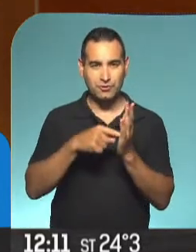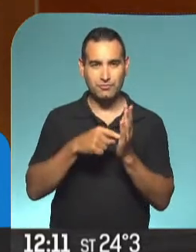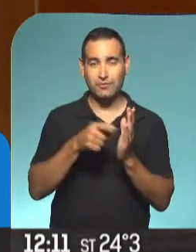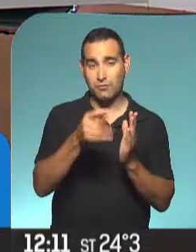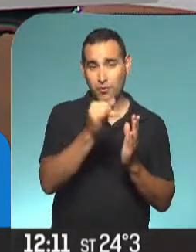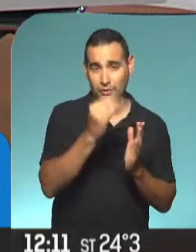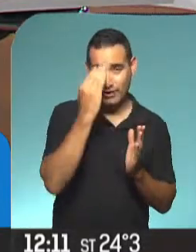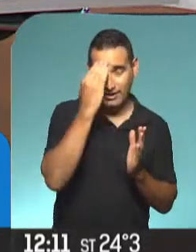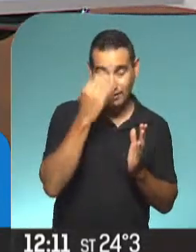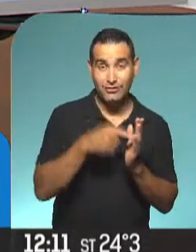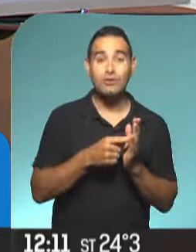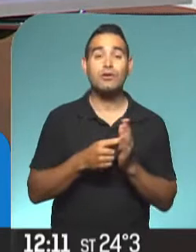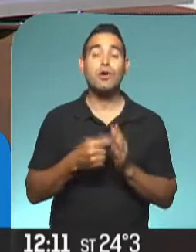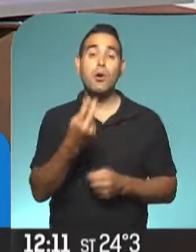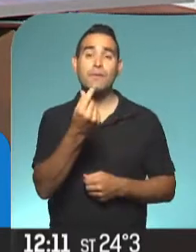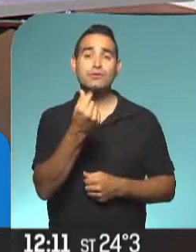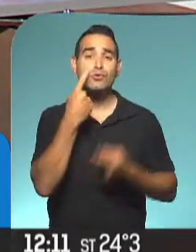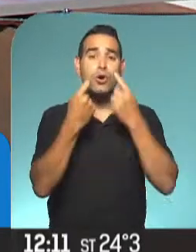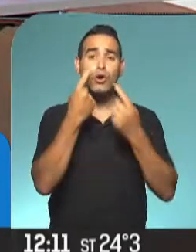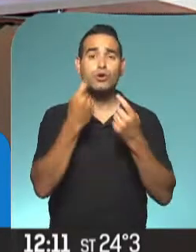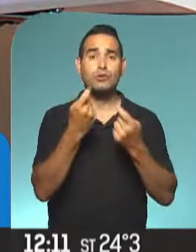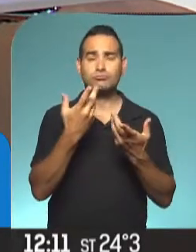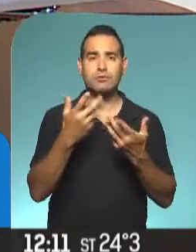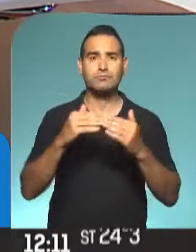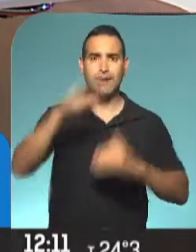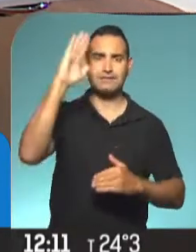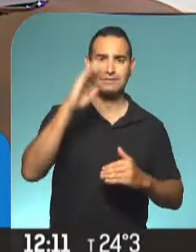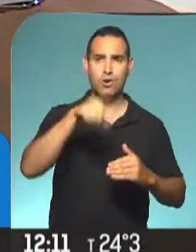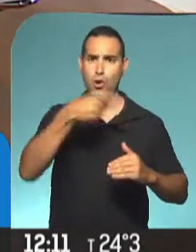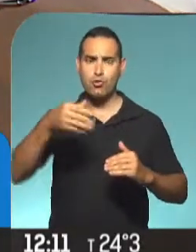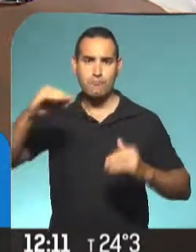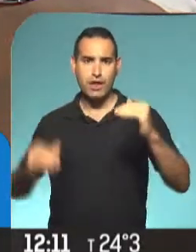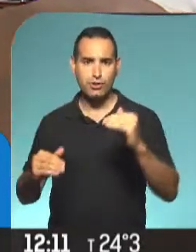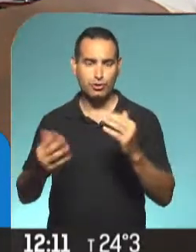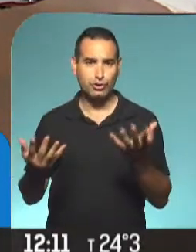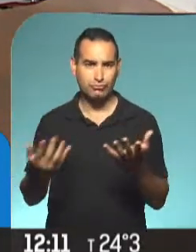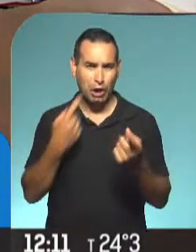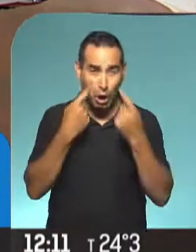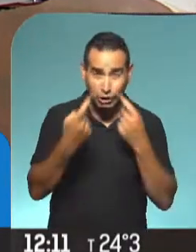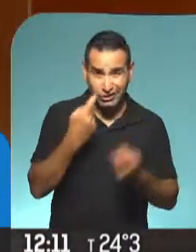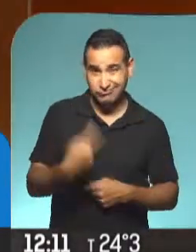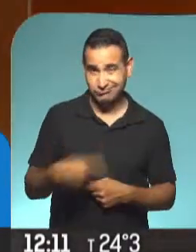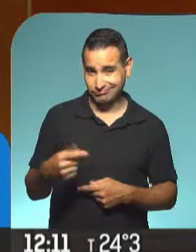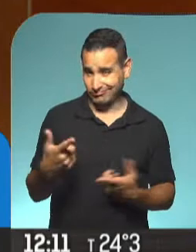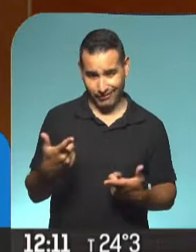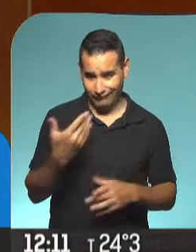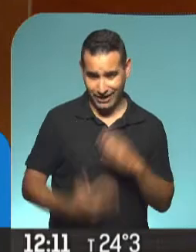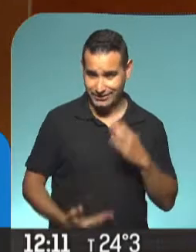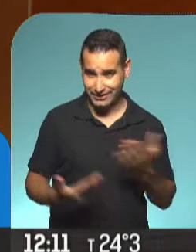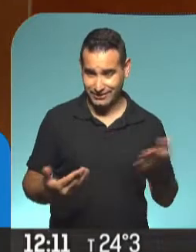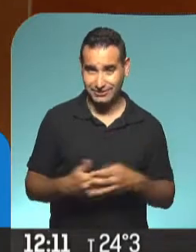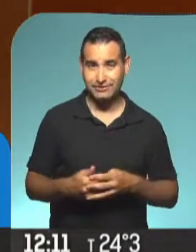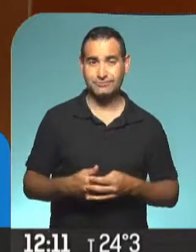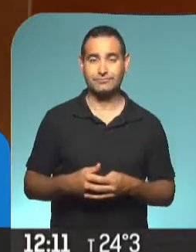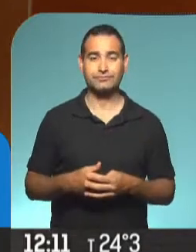vos también, que los precios regulados subieron más que el resto. La regulación acá, algo falló que tiene que ver con eso, ¿no? Con